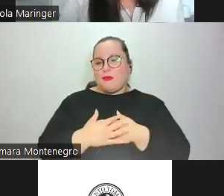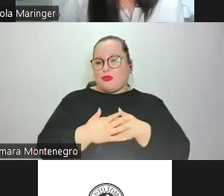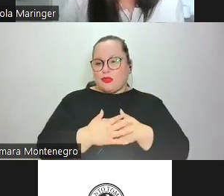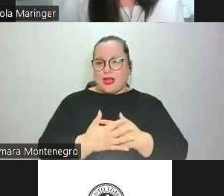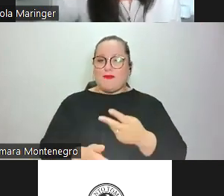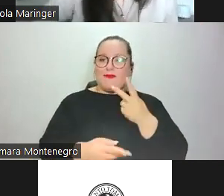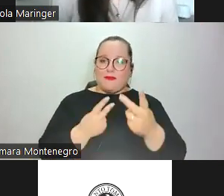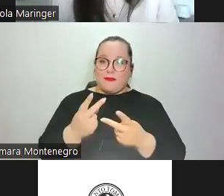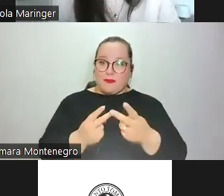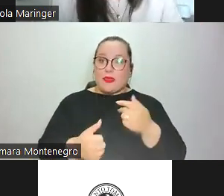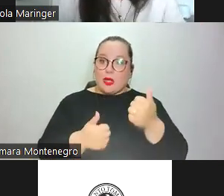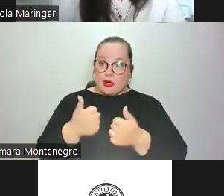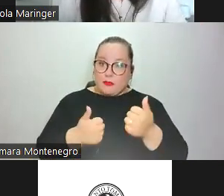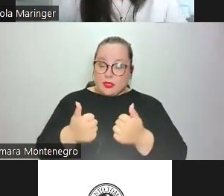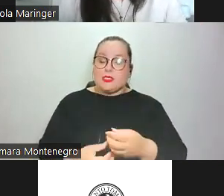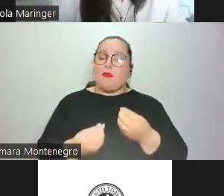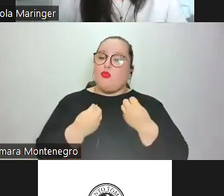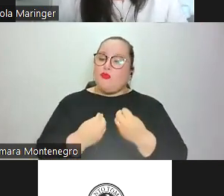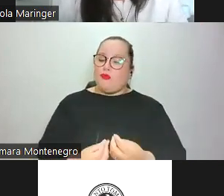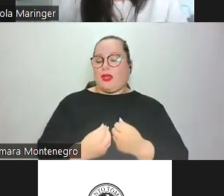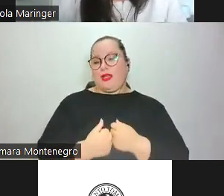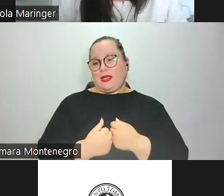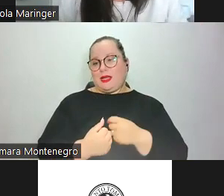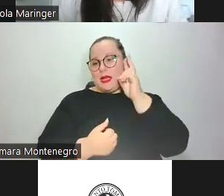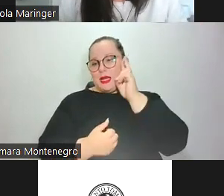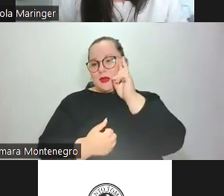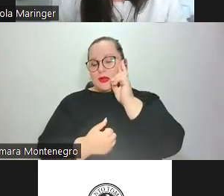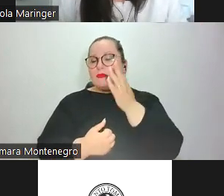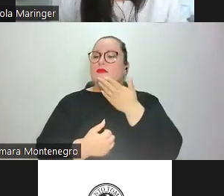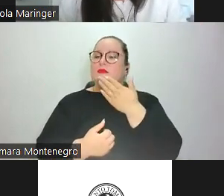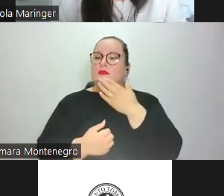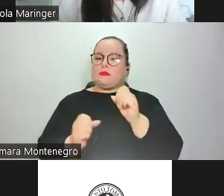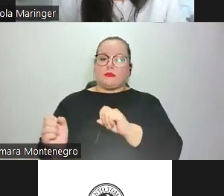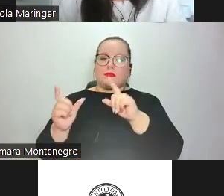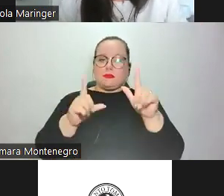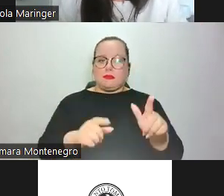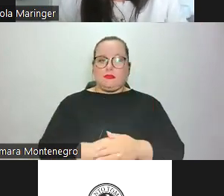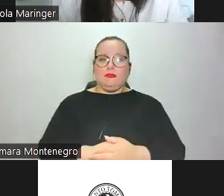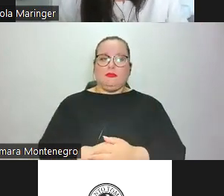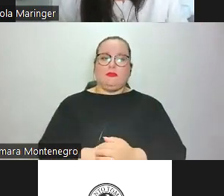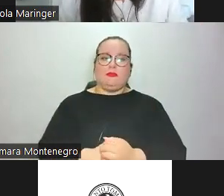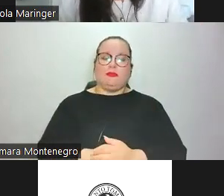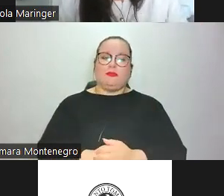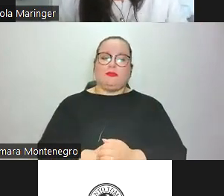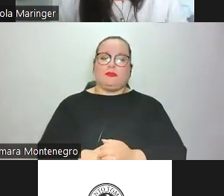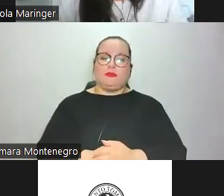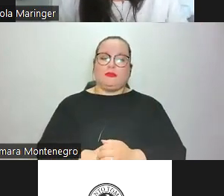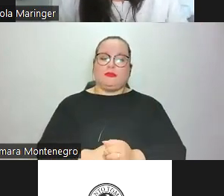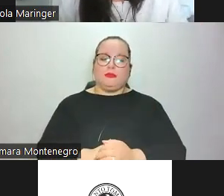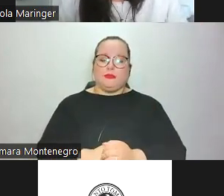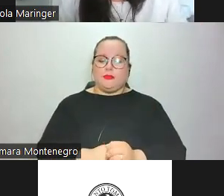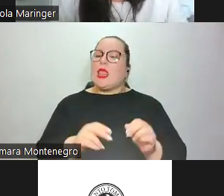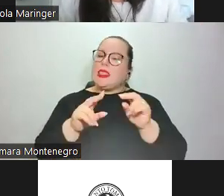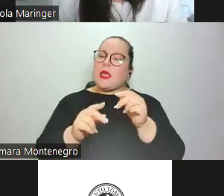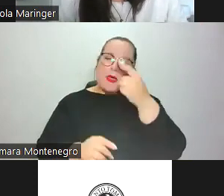Entonces estas son competencias muy valoradas hoy. Recordemos también y pasemos al siguiente elemento dentro de del